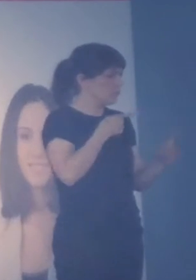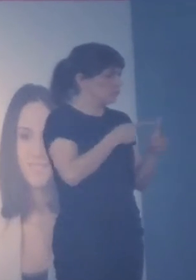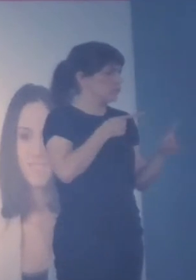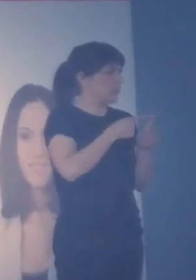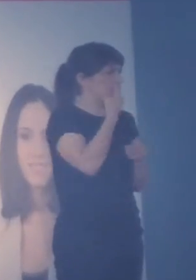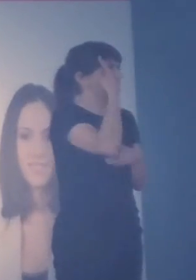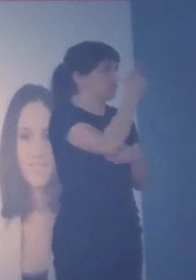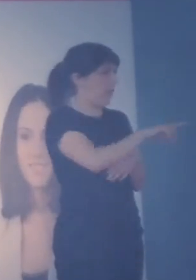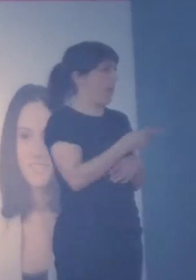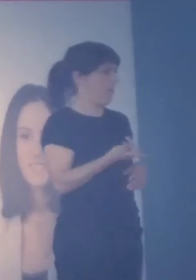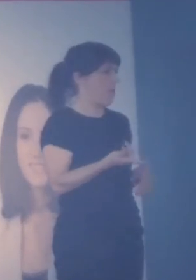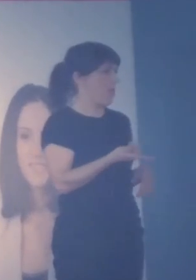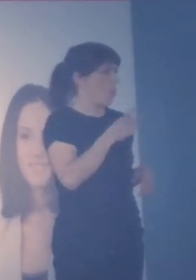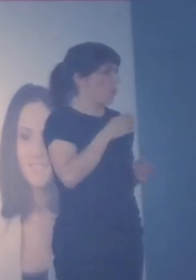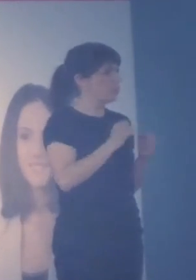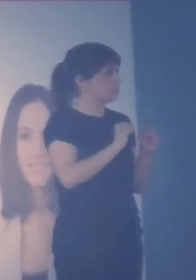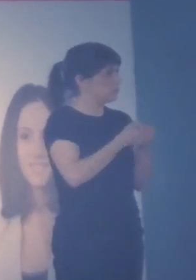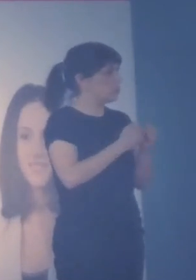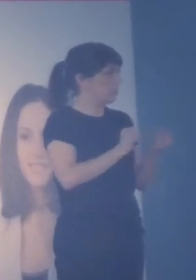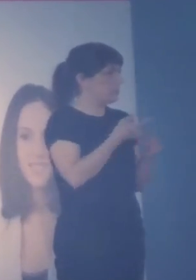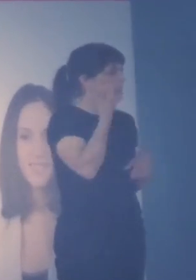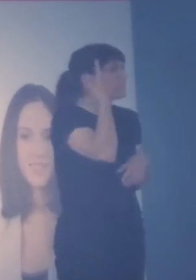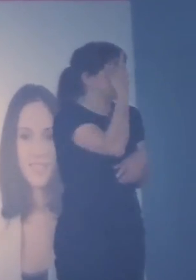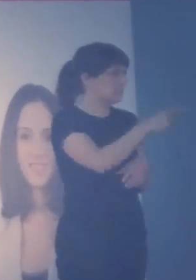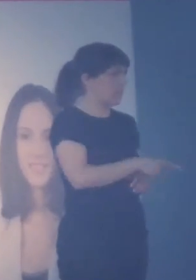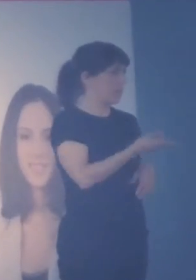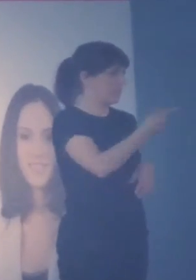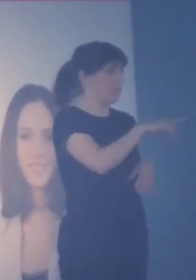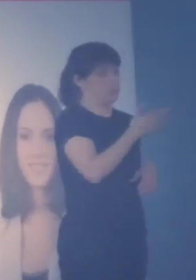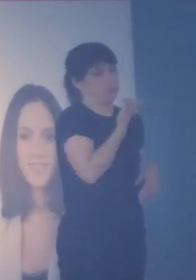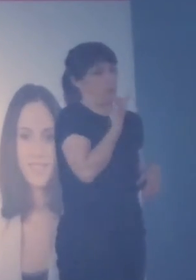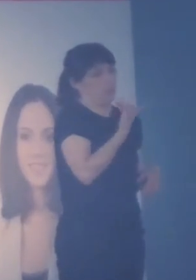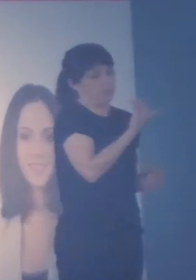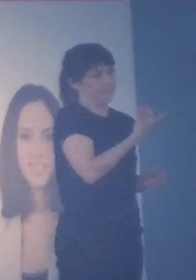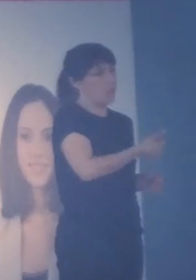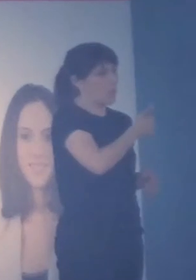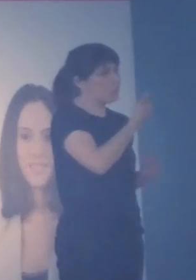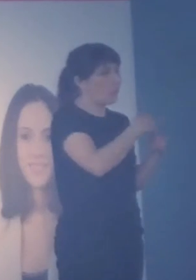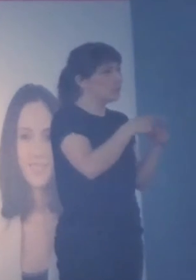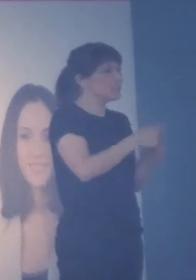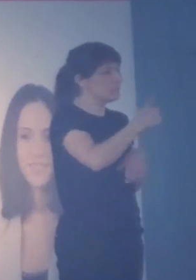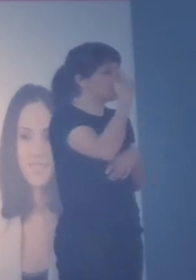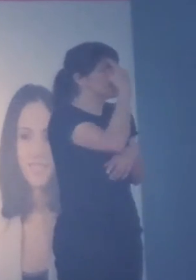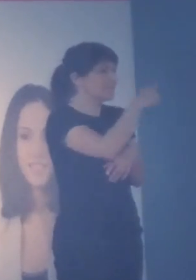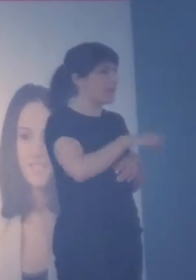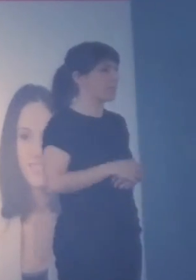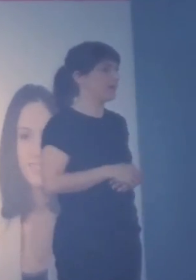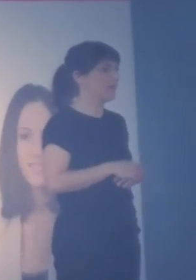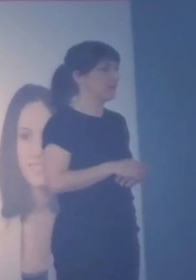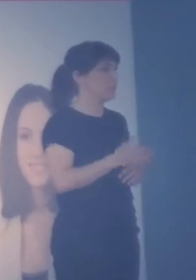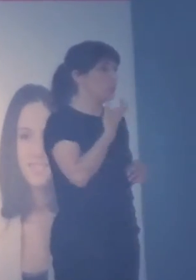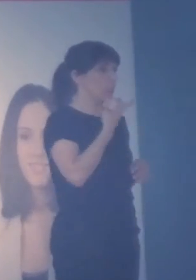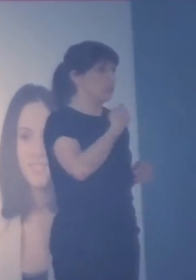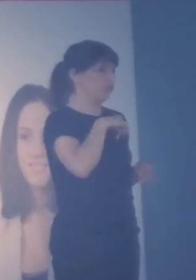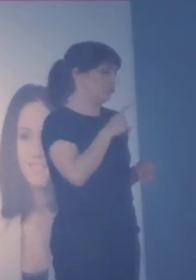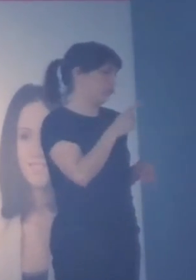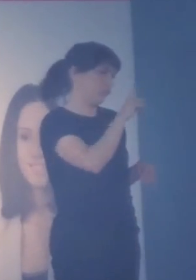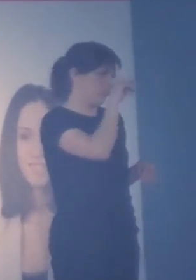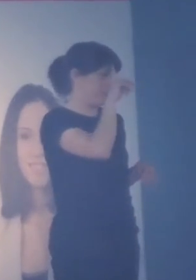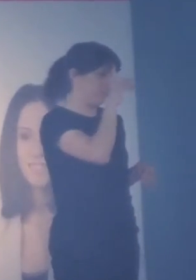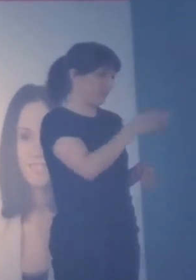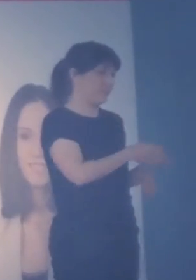e, si, posiblemente, sepa bastantes máis cousas no campo. o que no sabemos algunos de los que estamos